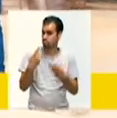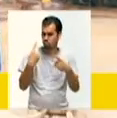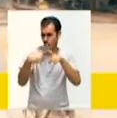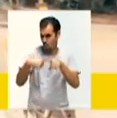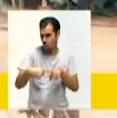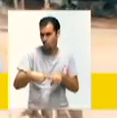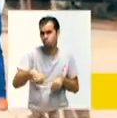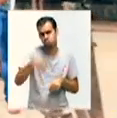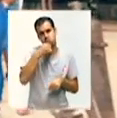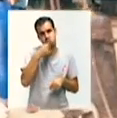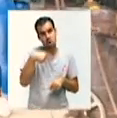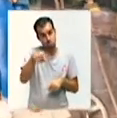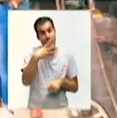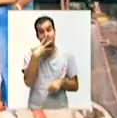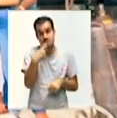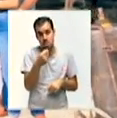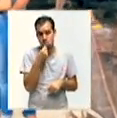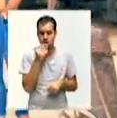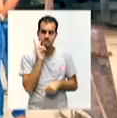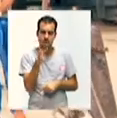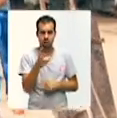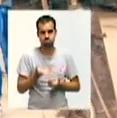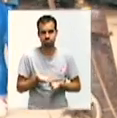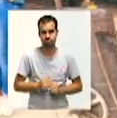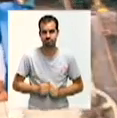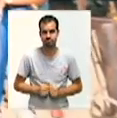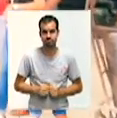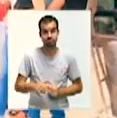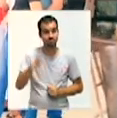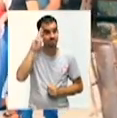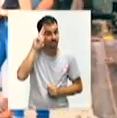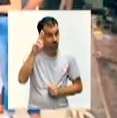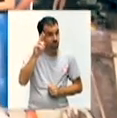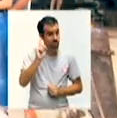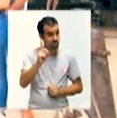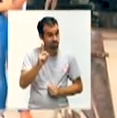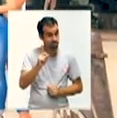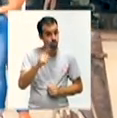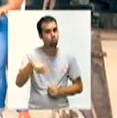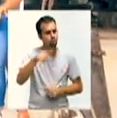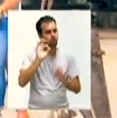y mucho material que sé que te va a interesar muchísimo. Recuerda, no te lo puedes